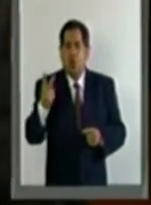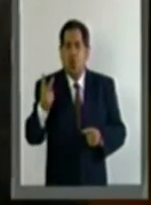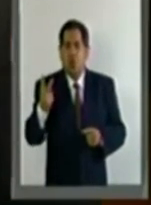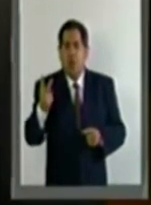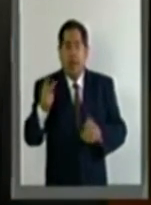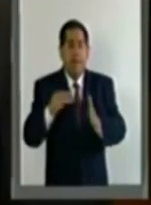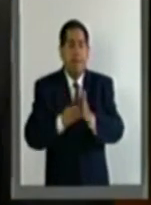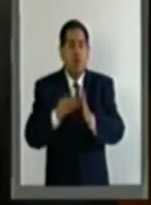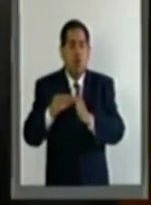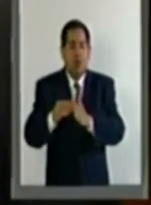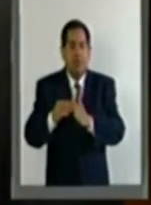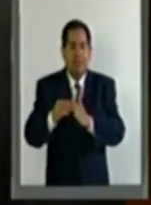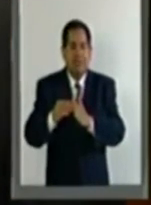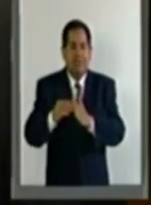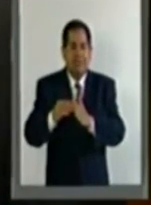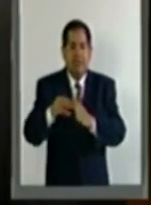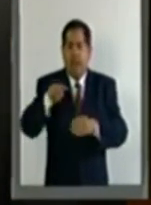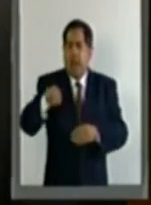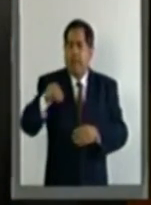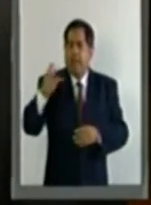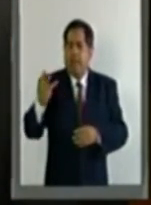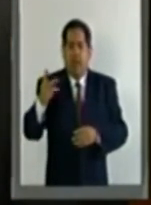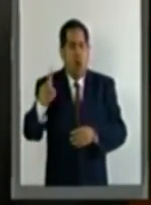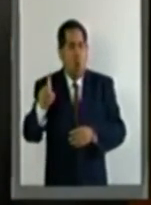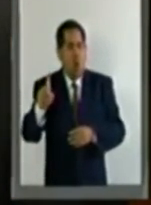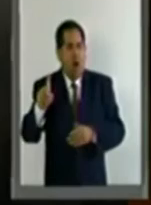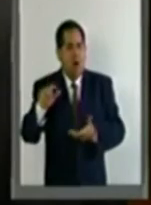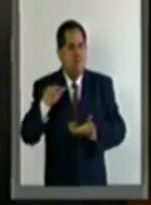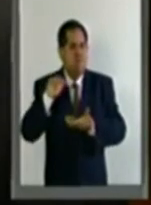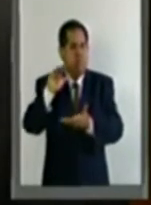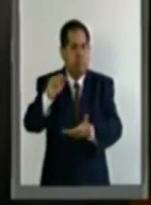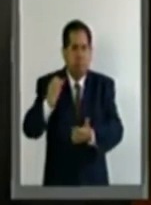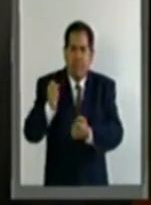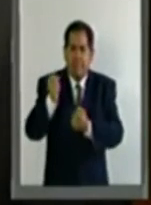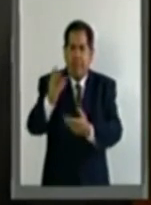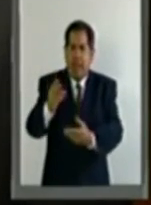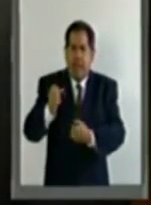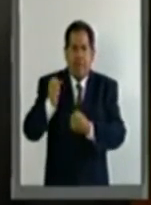432 millones de metros cúbicos de agua anuales,